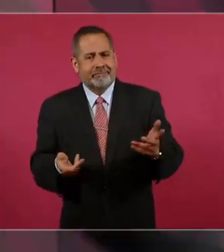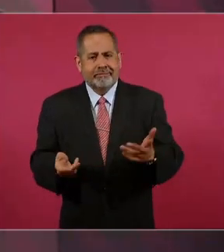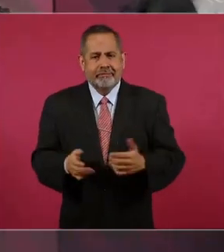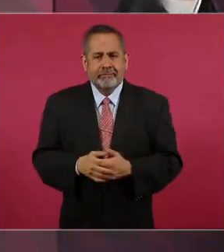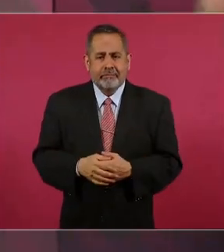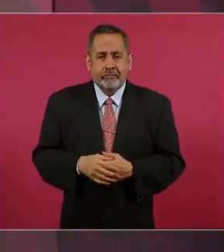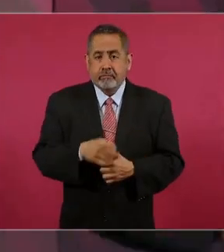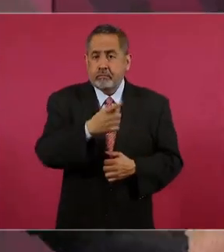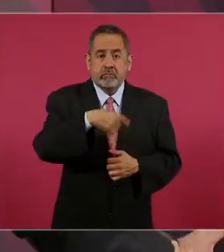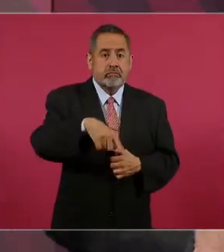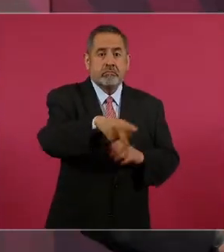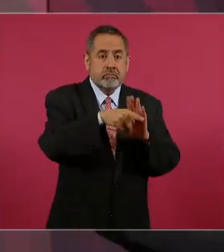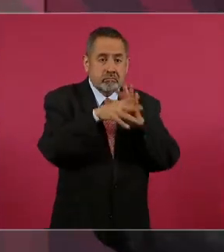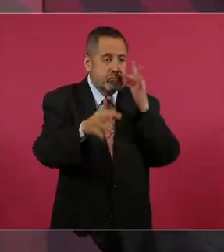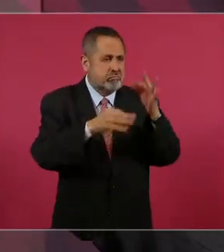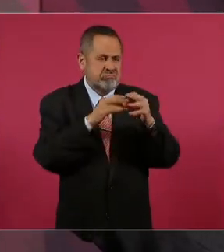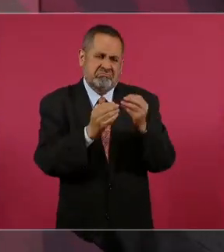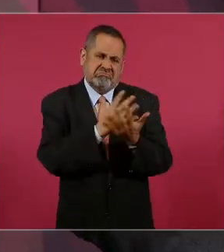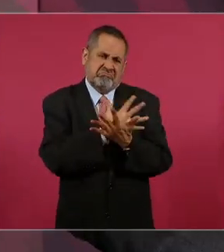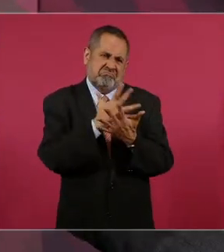Si tienen todos los medios